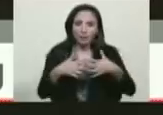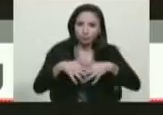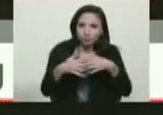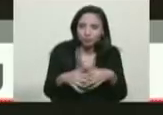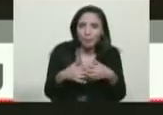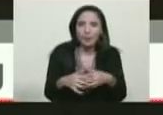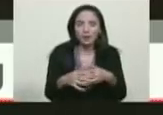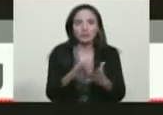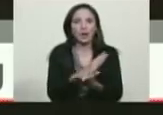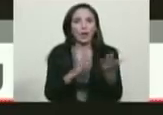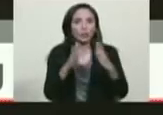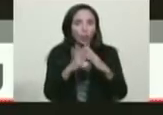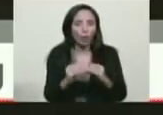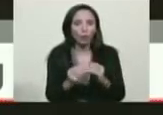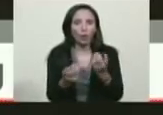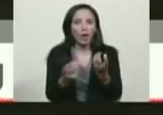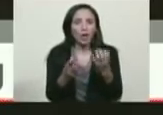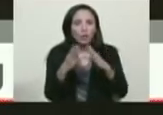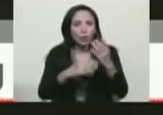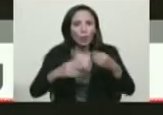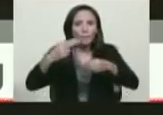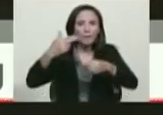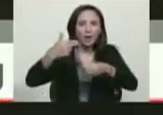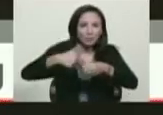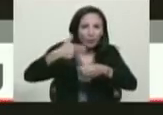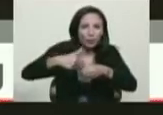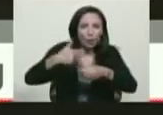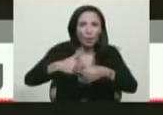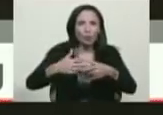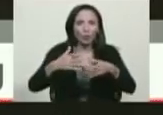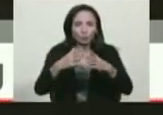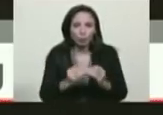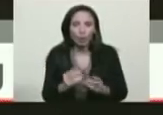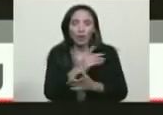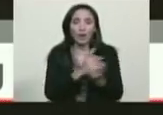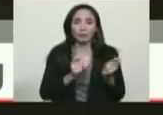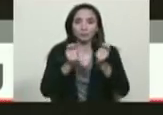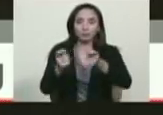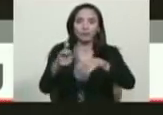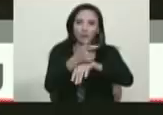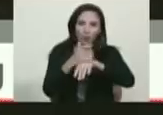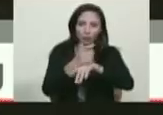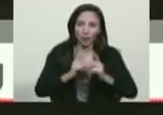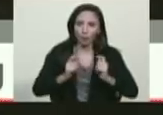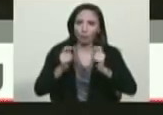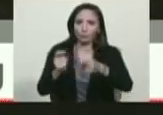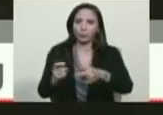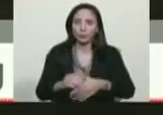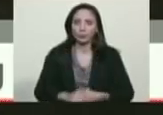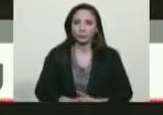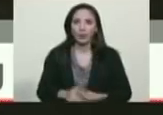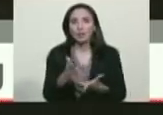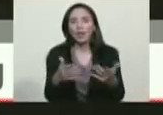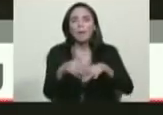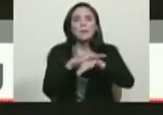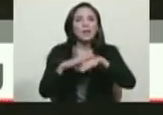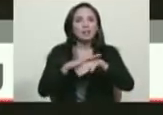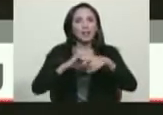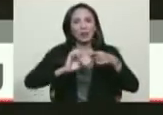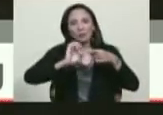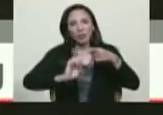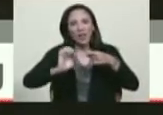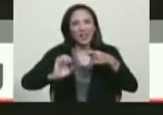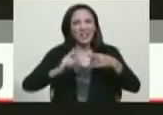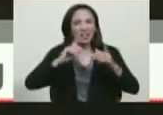la política que en materia de hidrocarburos dicte el Ejecutivo Nacional por órgano del entonces Ministerio de Energía y